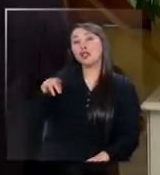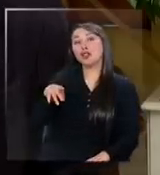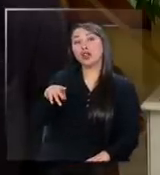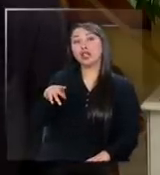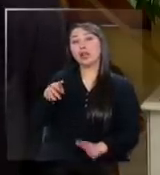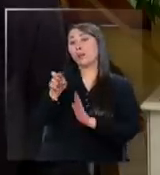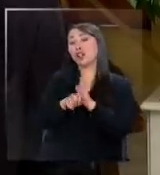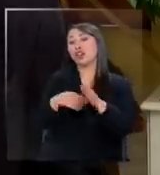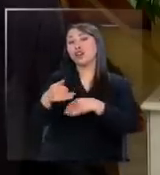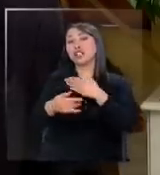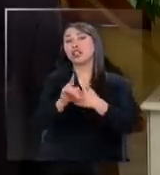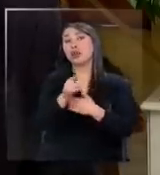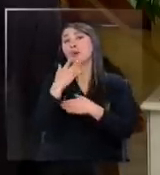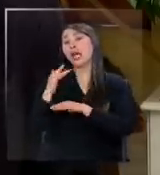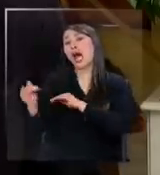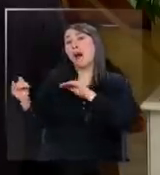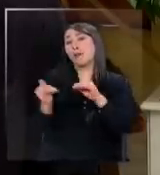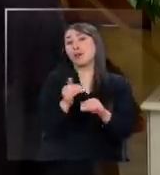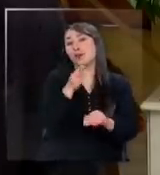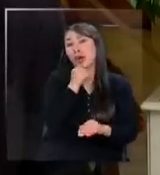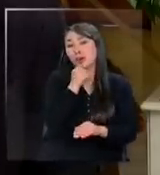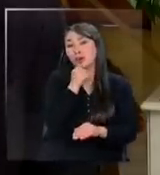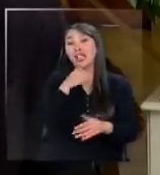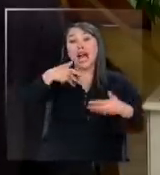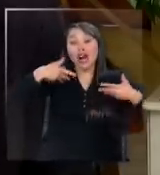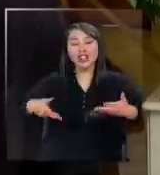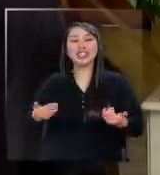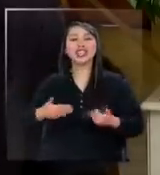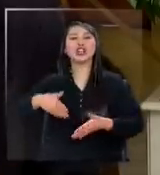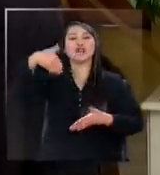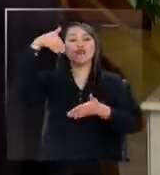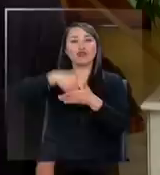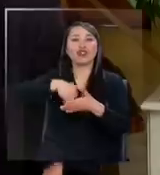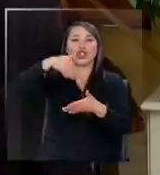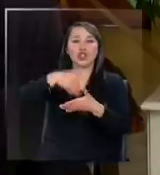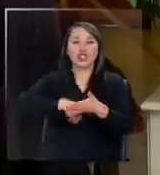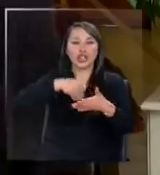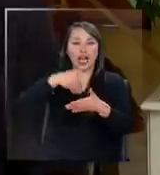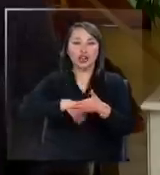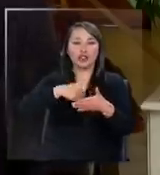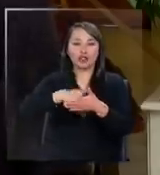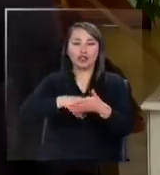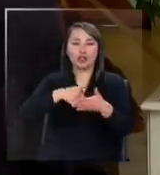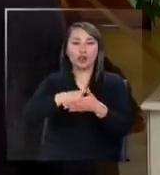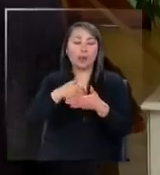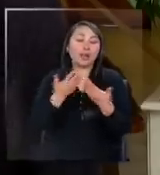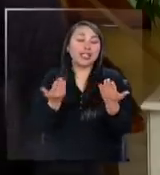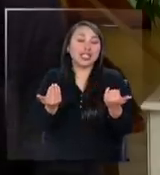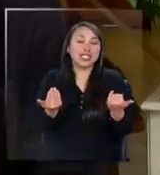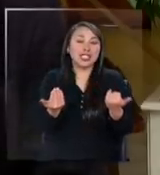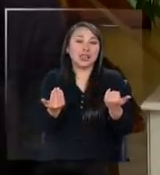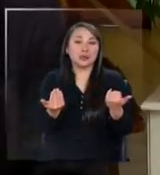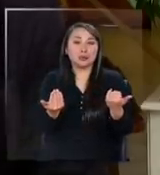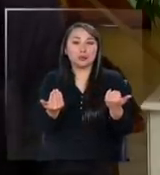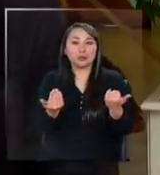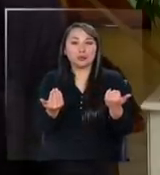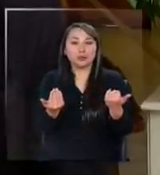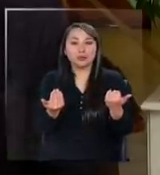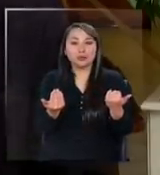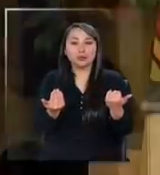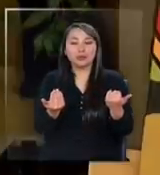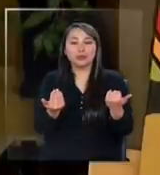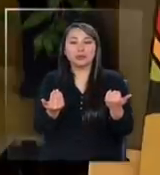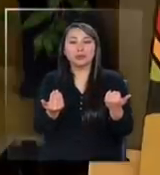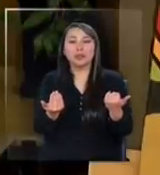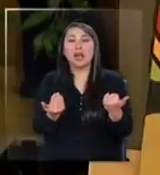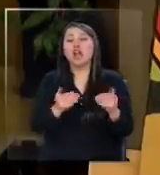proyecto no ha caminado es porque no ha tenido respaldo. Entonces ahora vamos a tener que votarlo. Yo creo que ya es hora de que se ponga en tabla y se vote. Porque, insisto, van